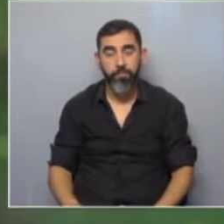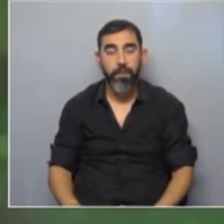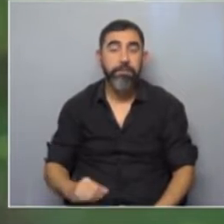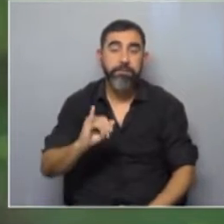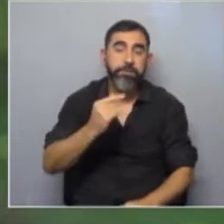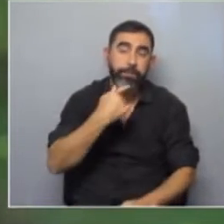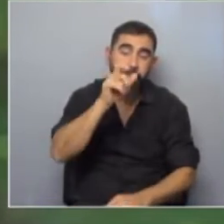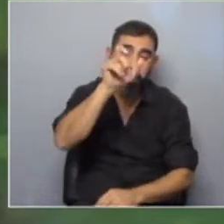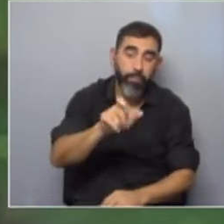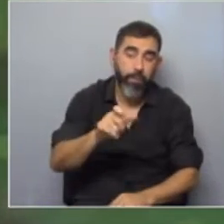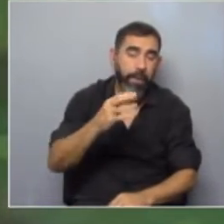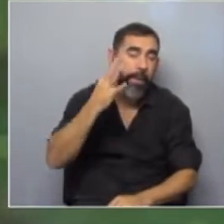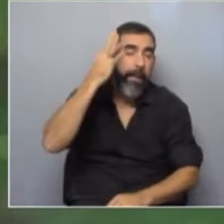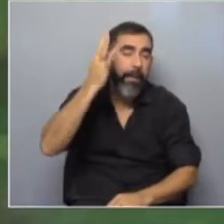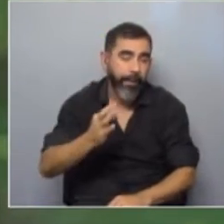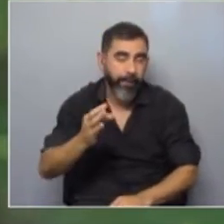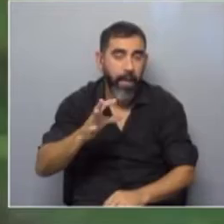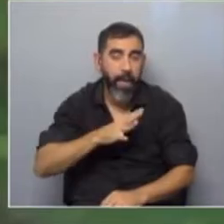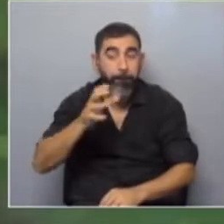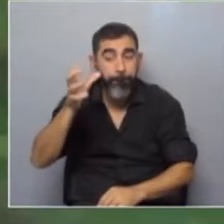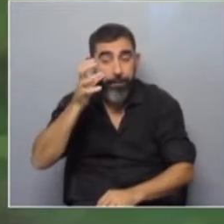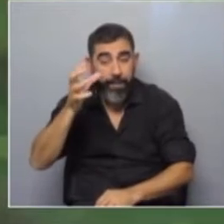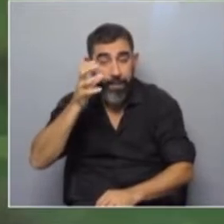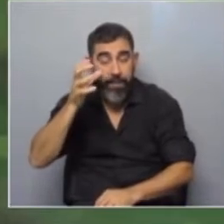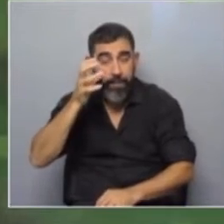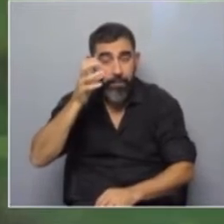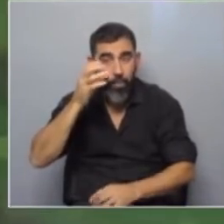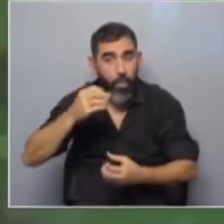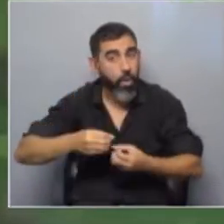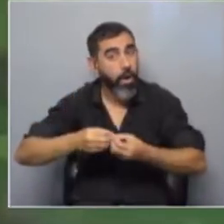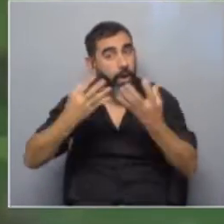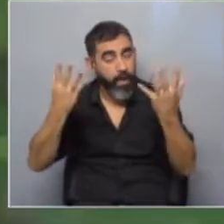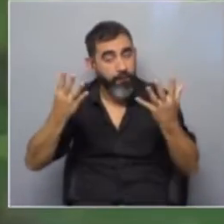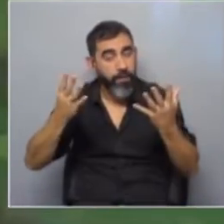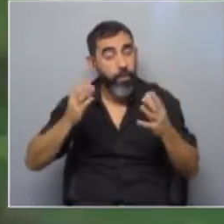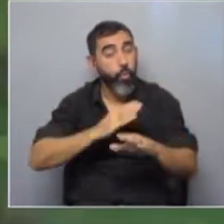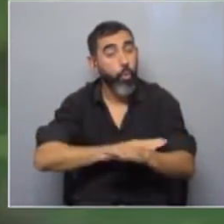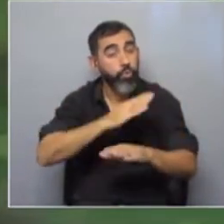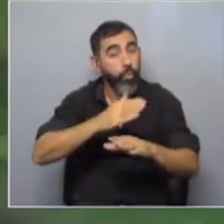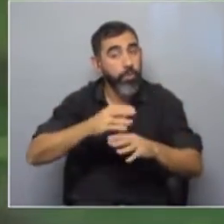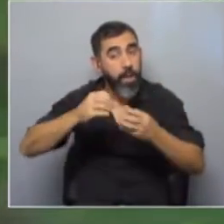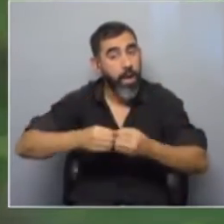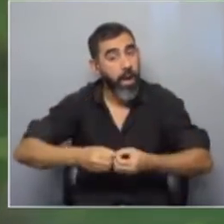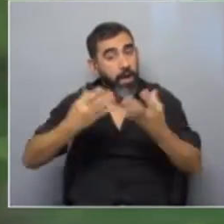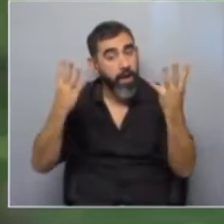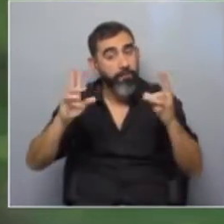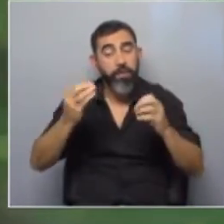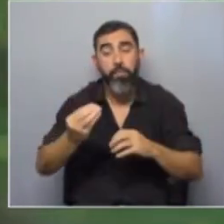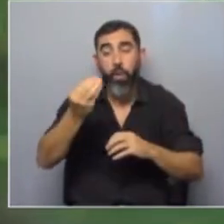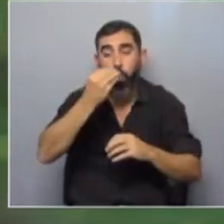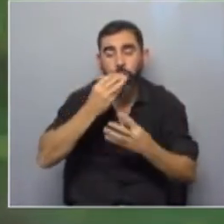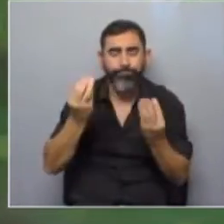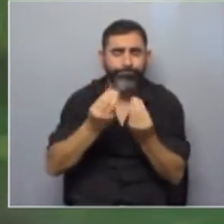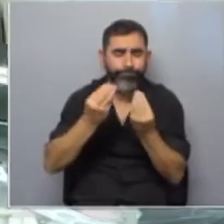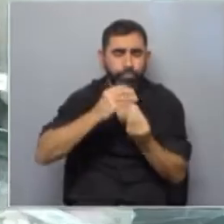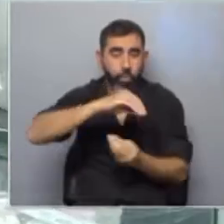personas tienden a creer que hay un riesgo severo, o sea, que hay consecuencias severas relacionadas con el consumo excesivo